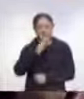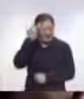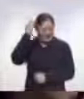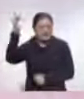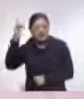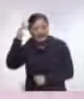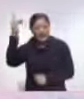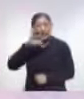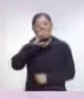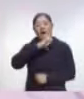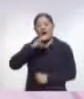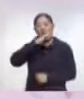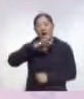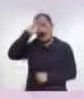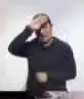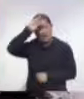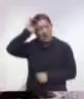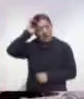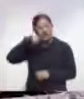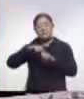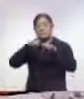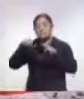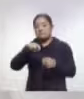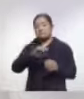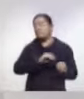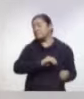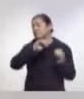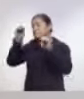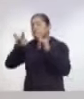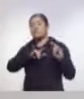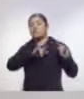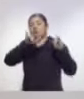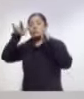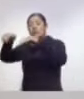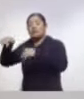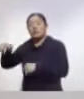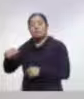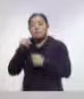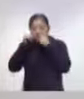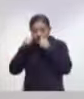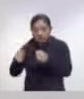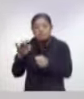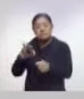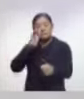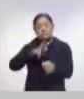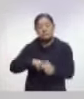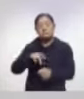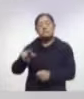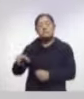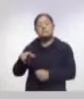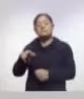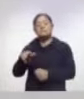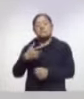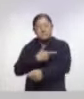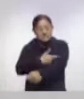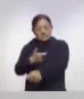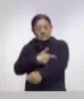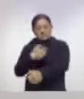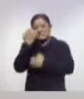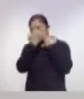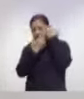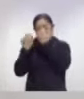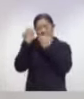fiebre. Su equipo lo llevó en avión a la ciudad de Asunción para ser atendido en el hospital, donde después de algunas pruebas, se